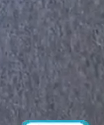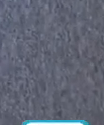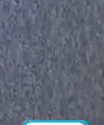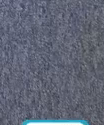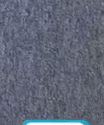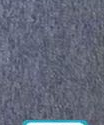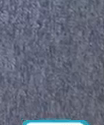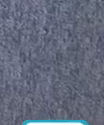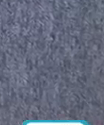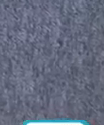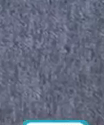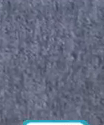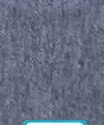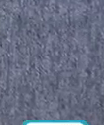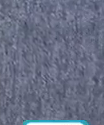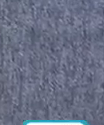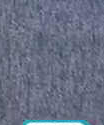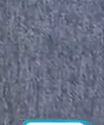¡Ay, corazón!